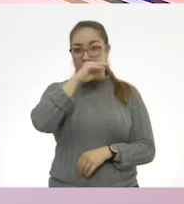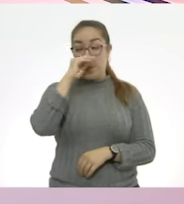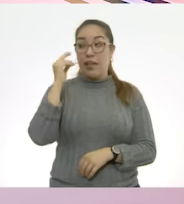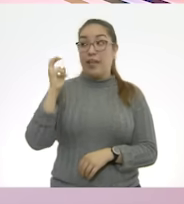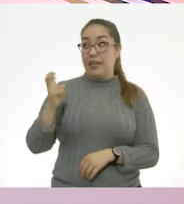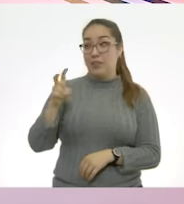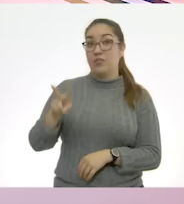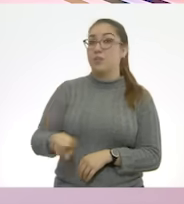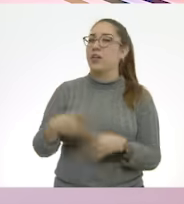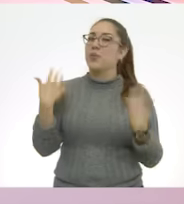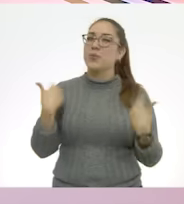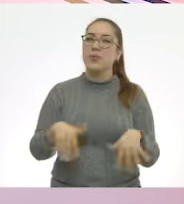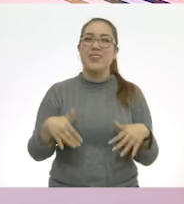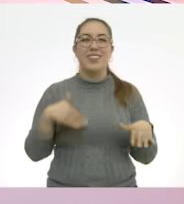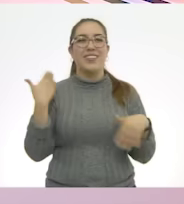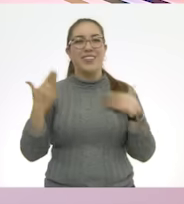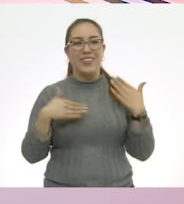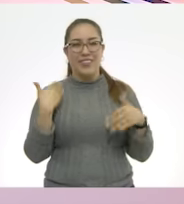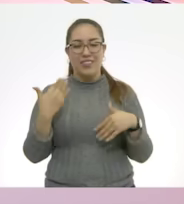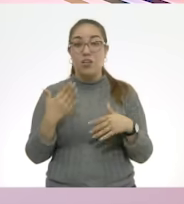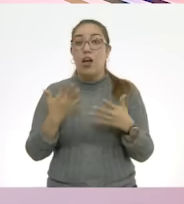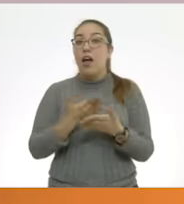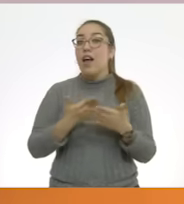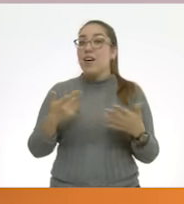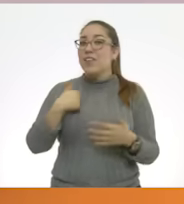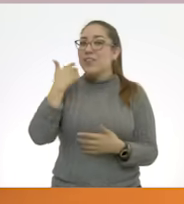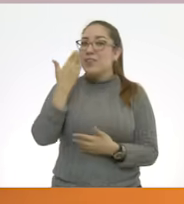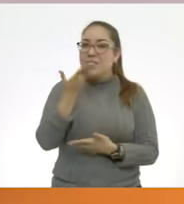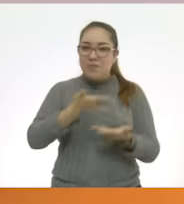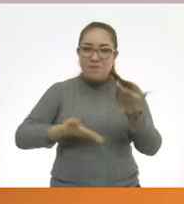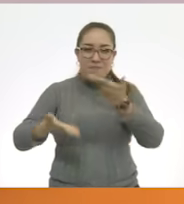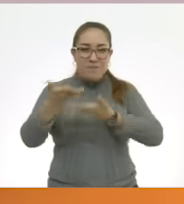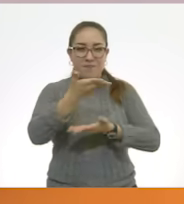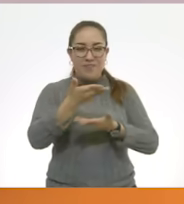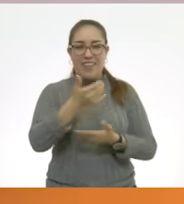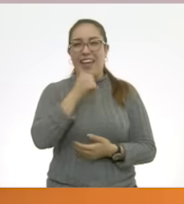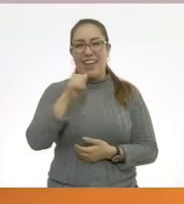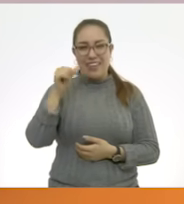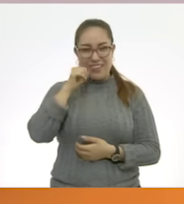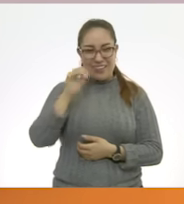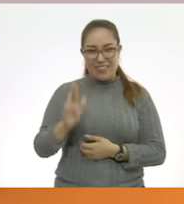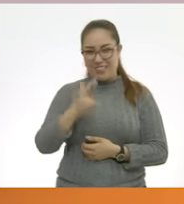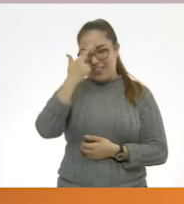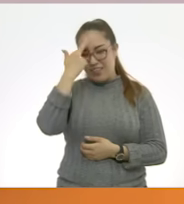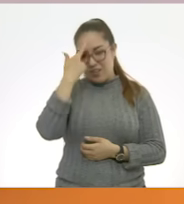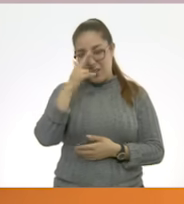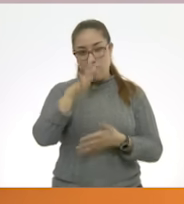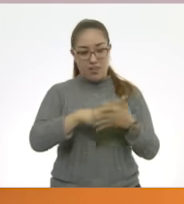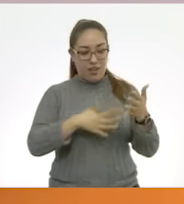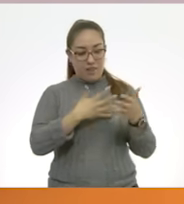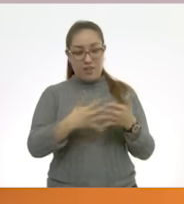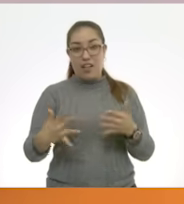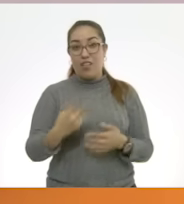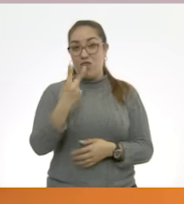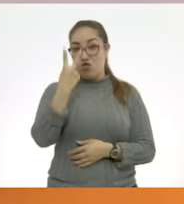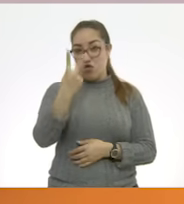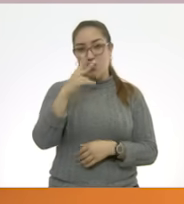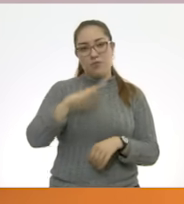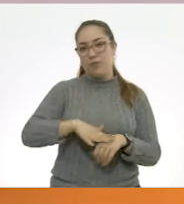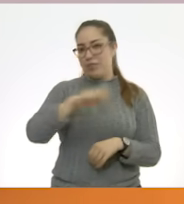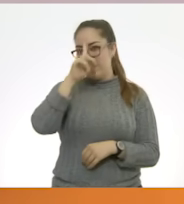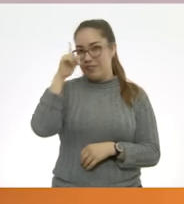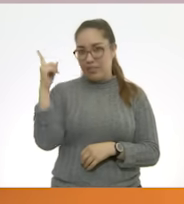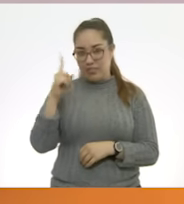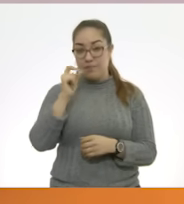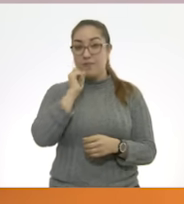divertido. Quiero compartirte o que retroalimentemos las que vimos ayer. Vimos la del 2, que era la más fácil. La del 5,